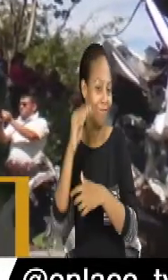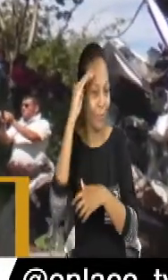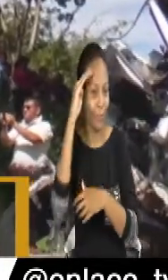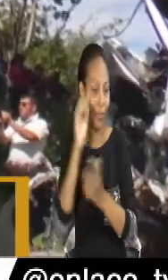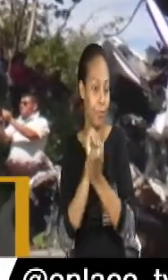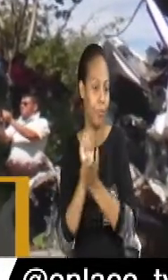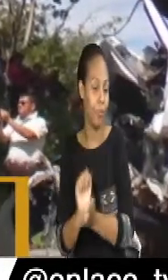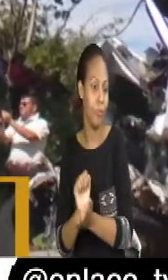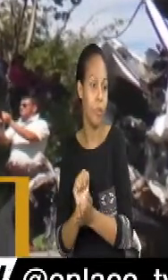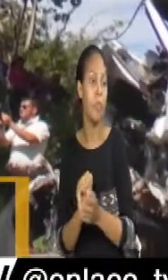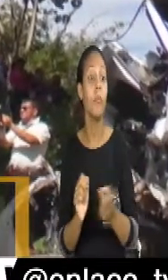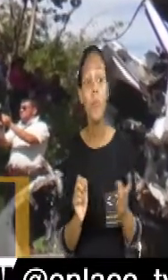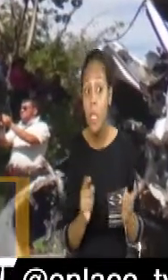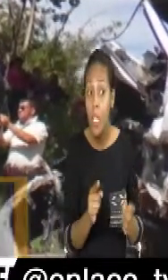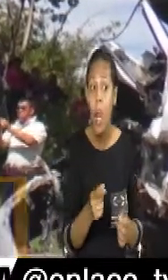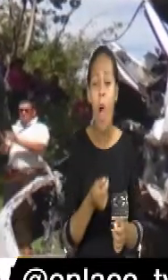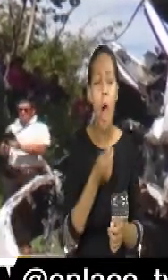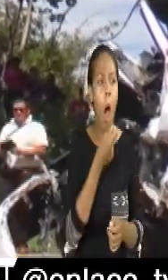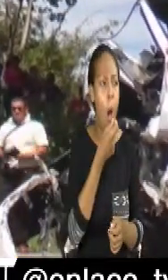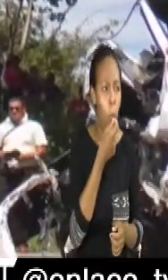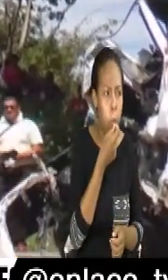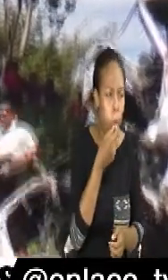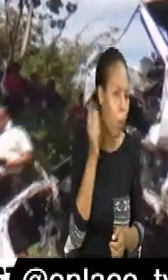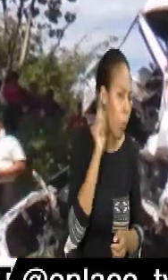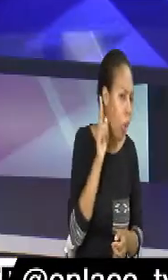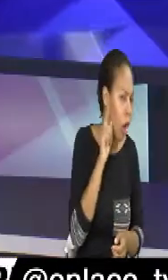será vinculado a la investigación.